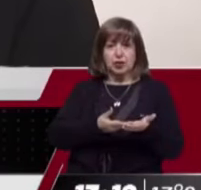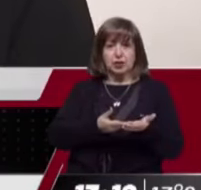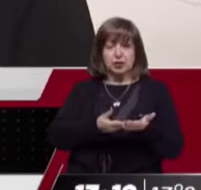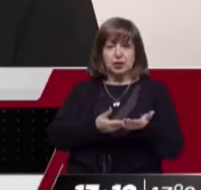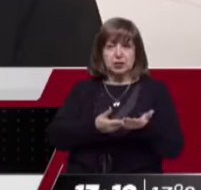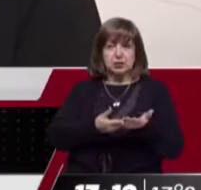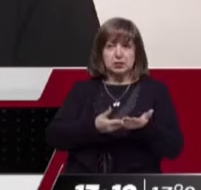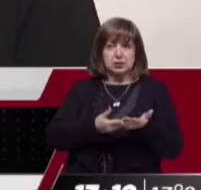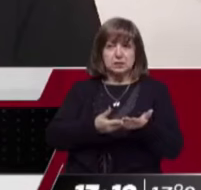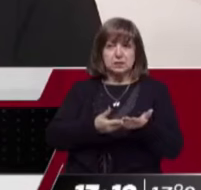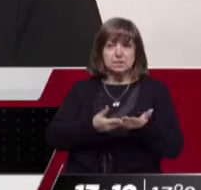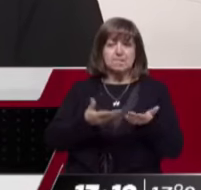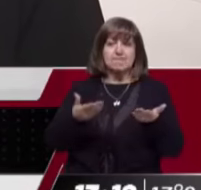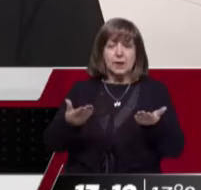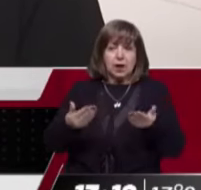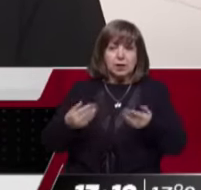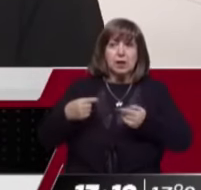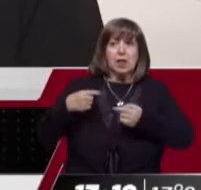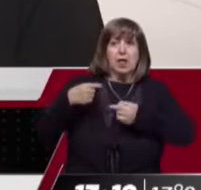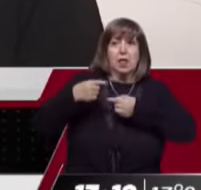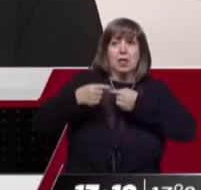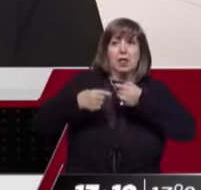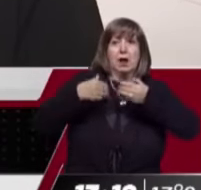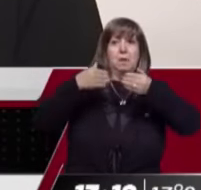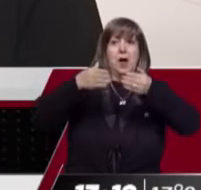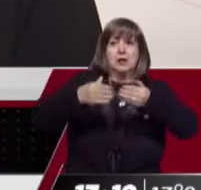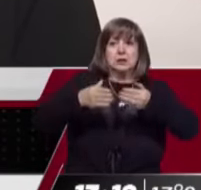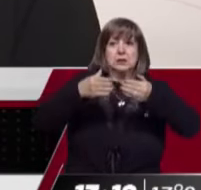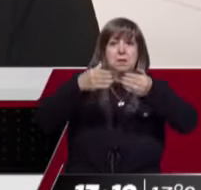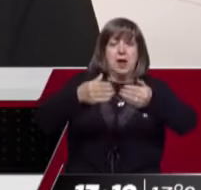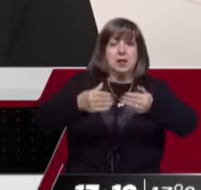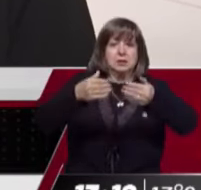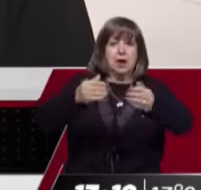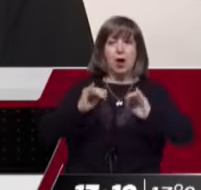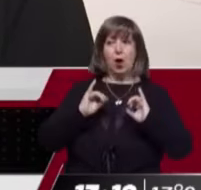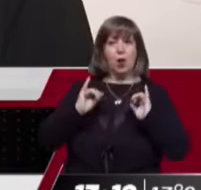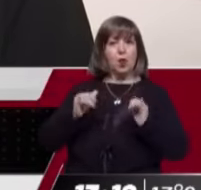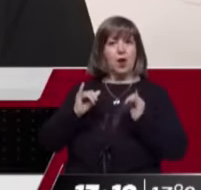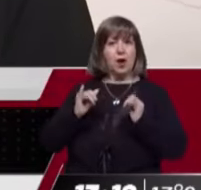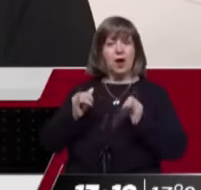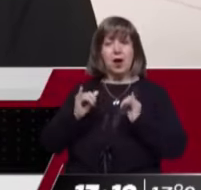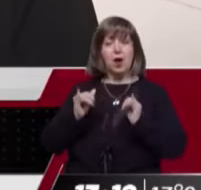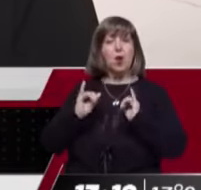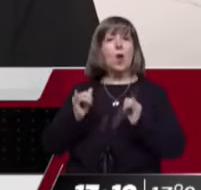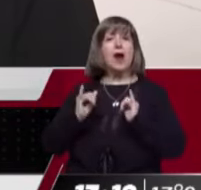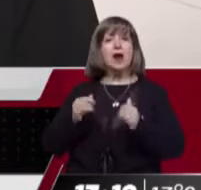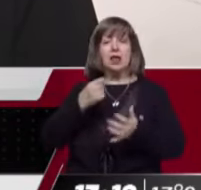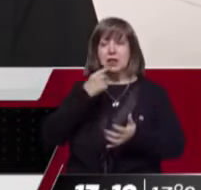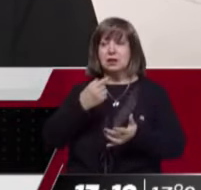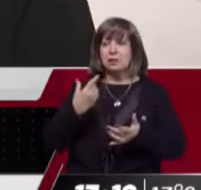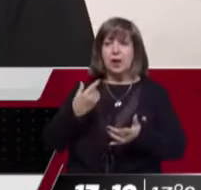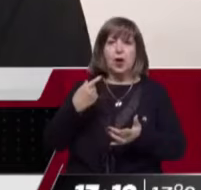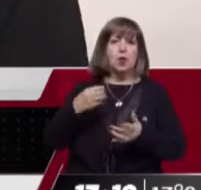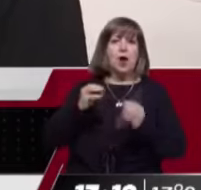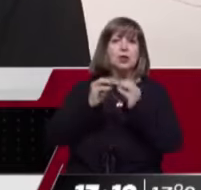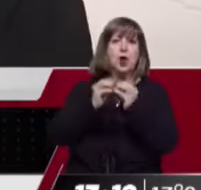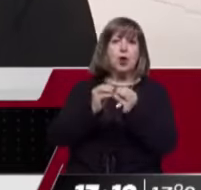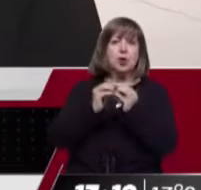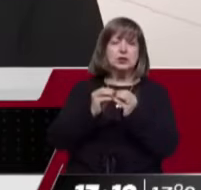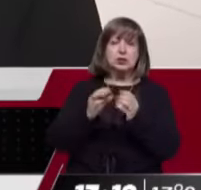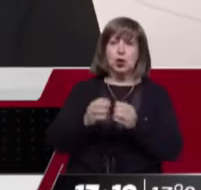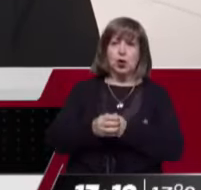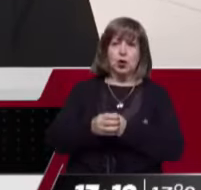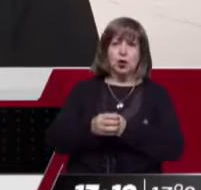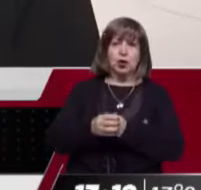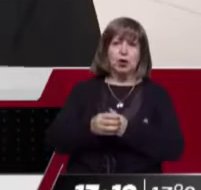lo tanto, el juicio que determine la condena del humorista estará no estará en un tiempo, digamos, a la brevedad. Faltaría mucho para